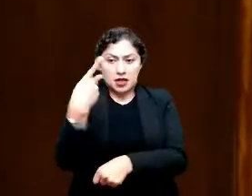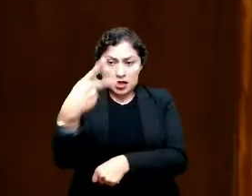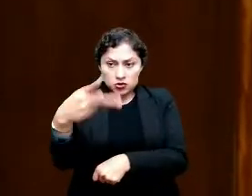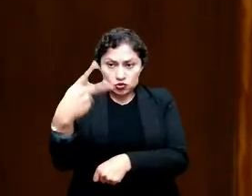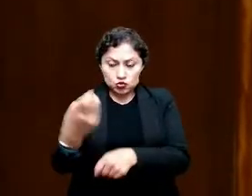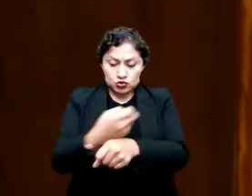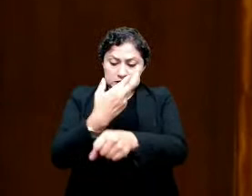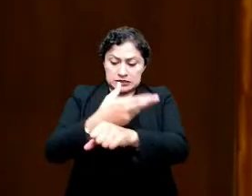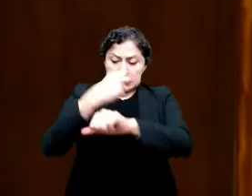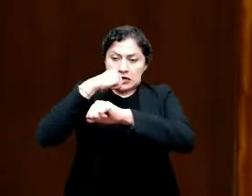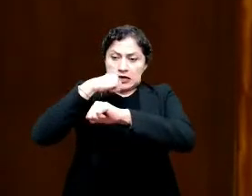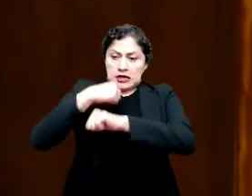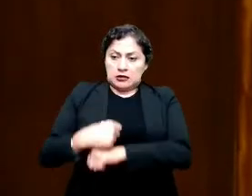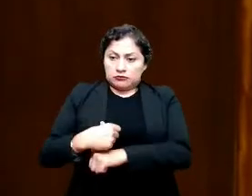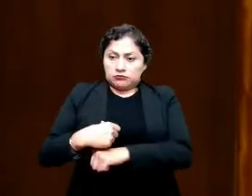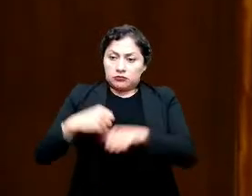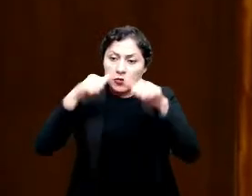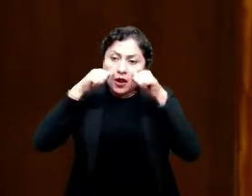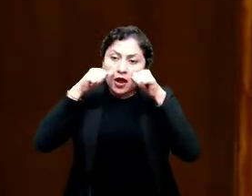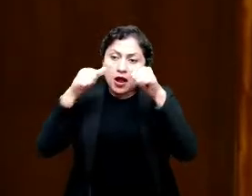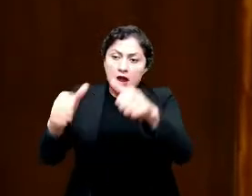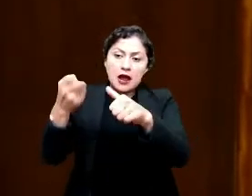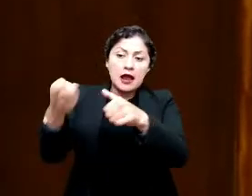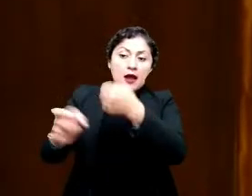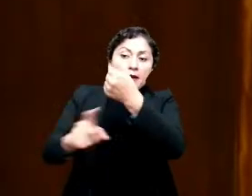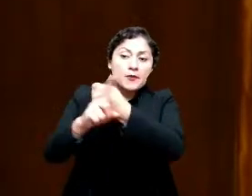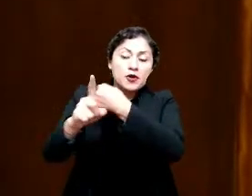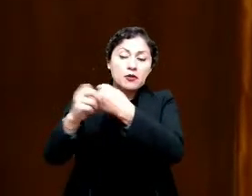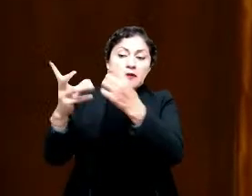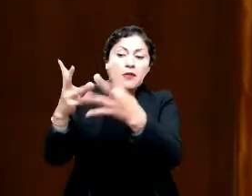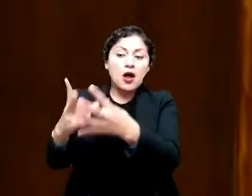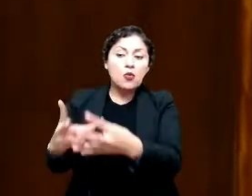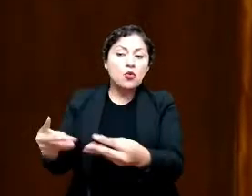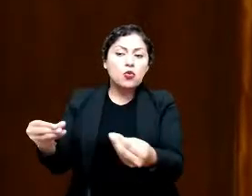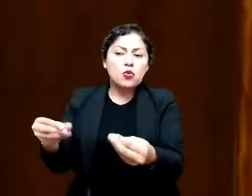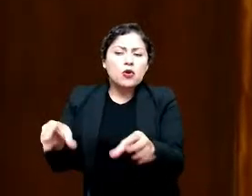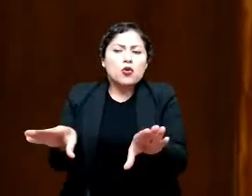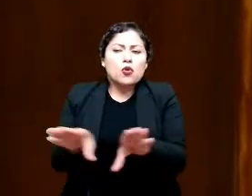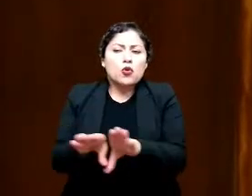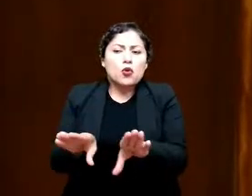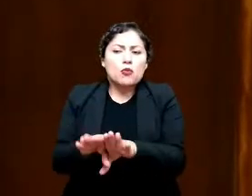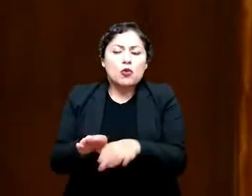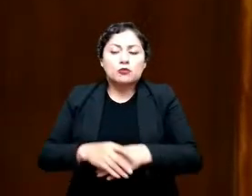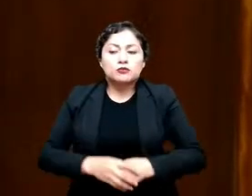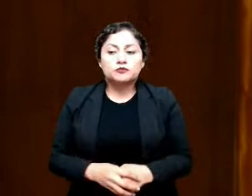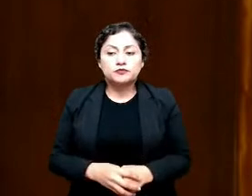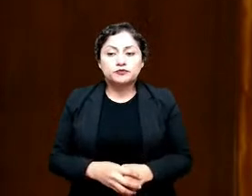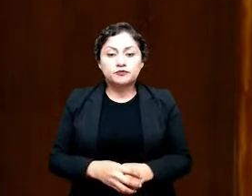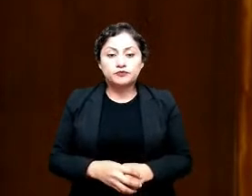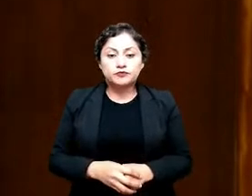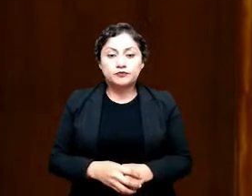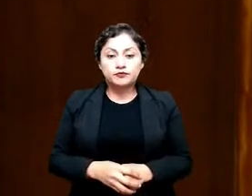a su cargo para solucionar la situación en la que se encuentra este municipio?